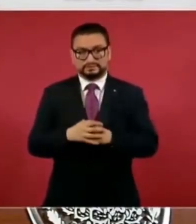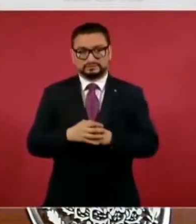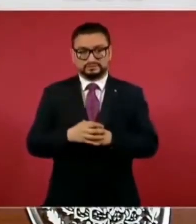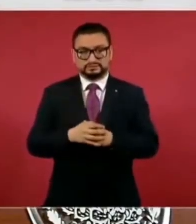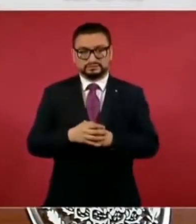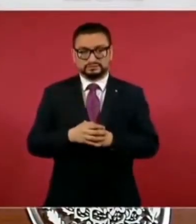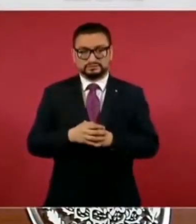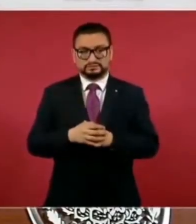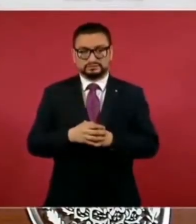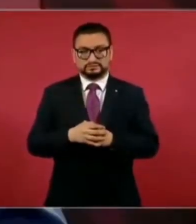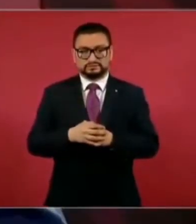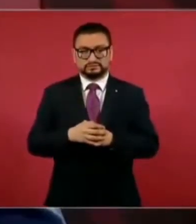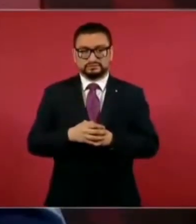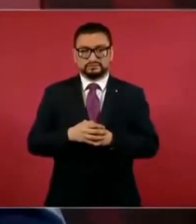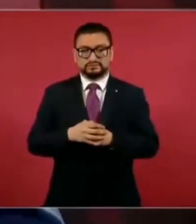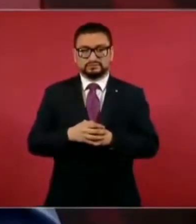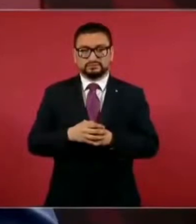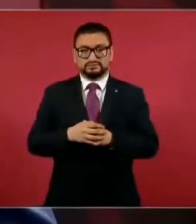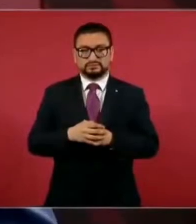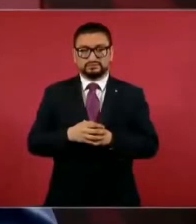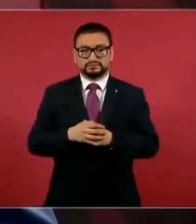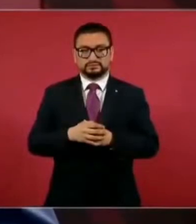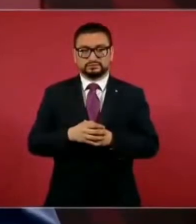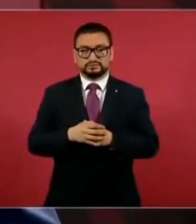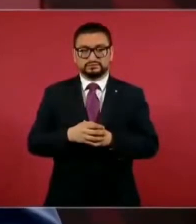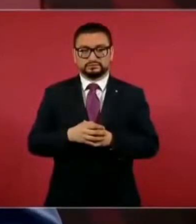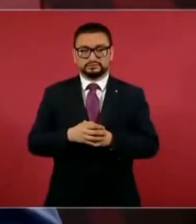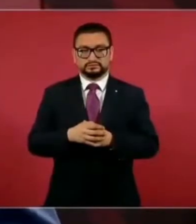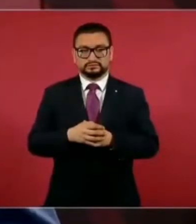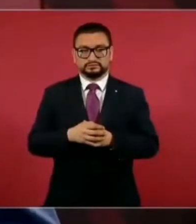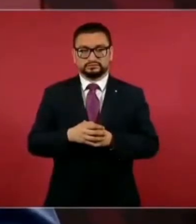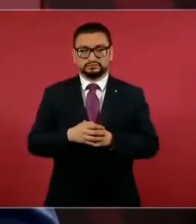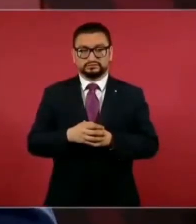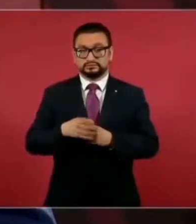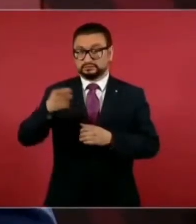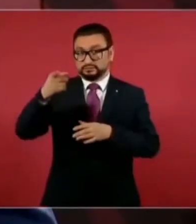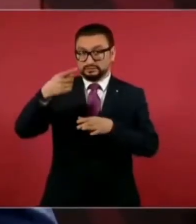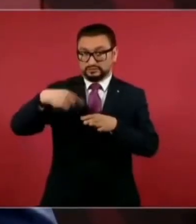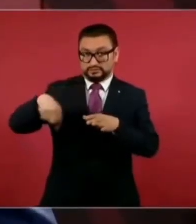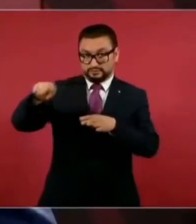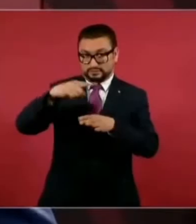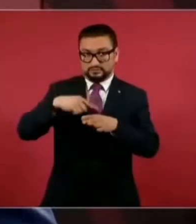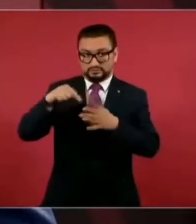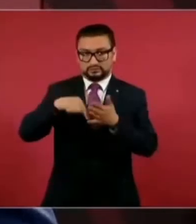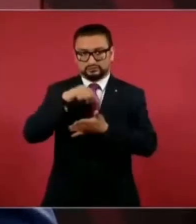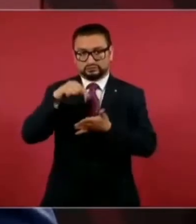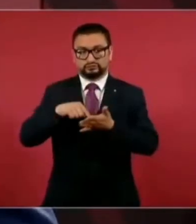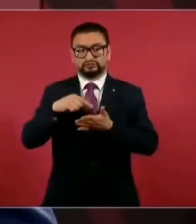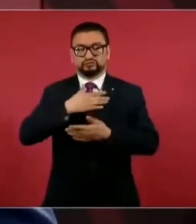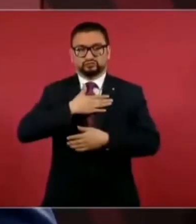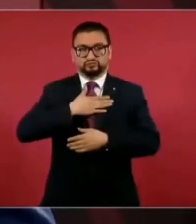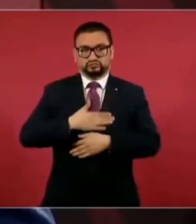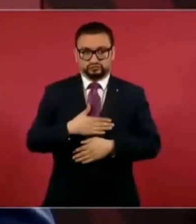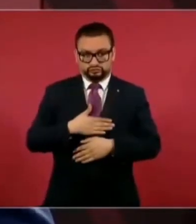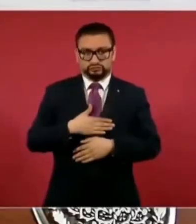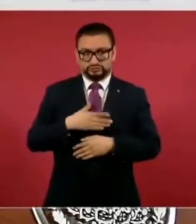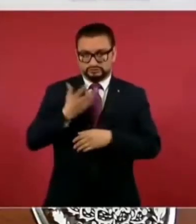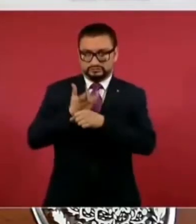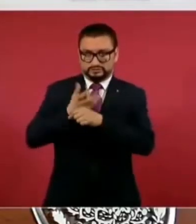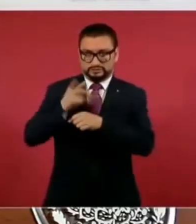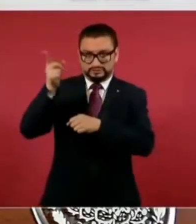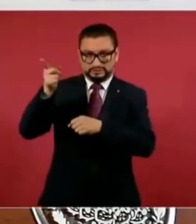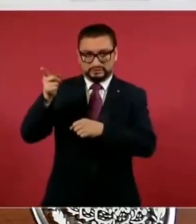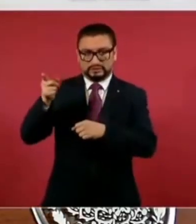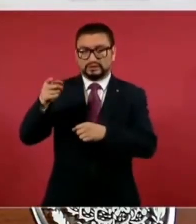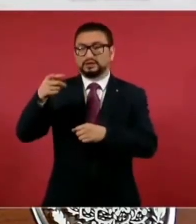los integrantes del Departamento de Justicia de Estados Unidos